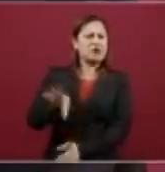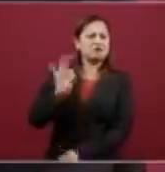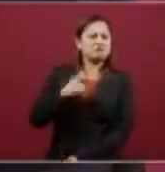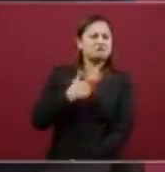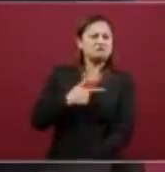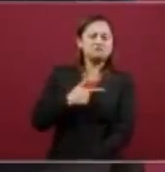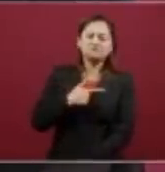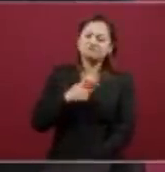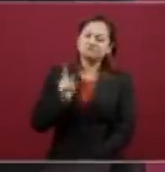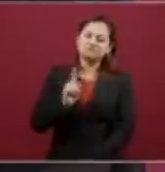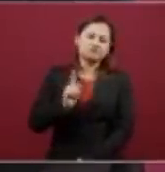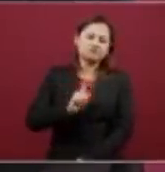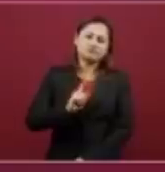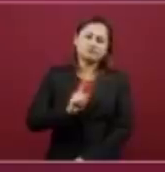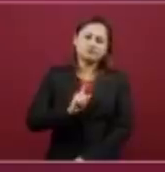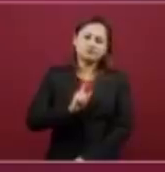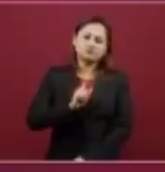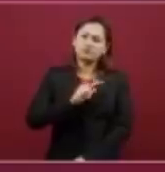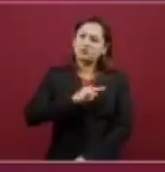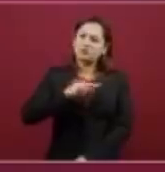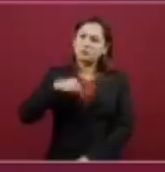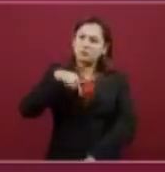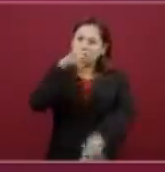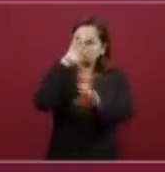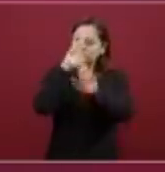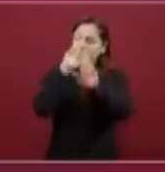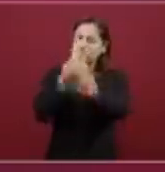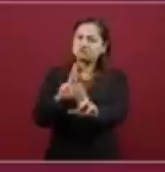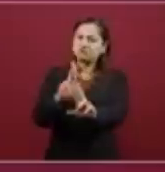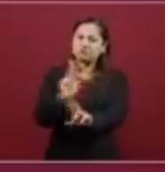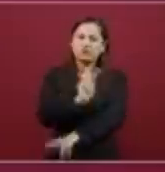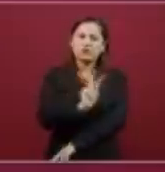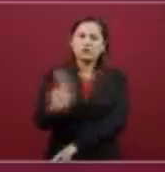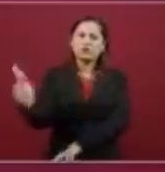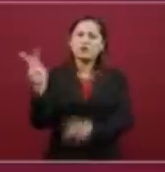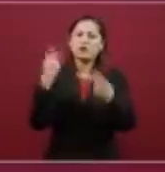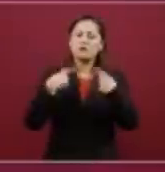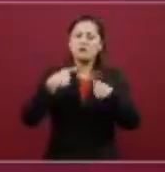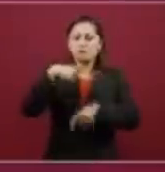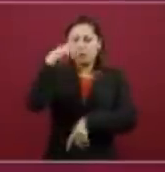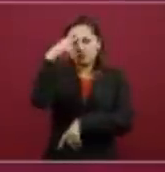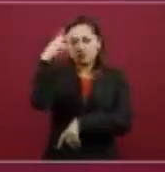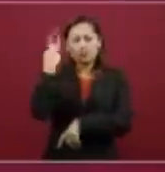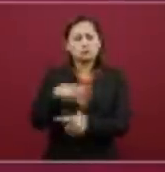queremos respetar la voluntad libre de los ciudadanos.